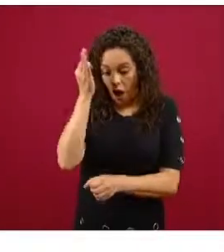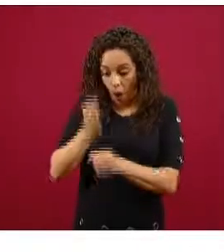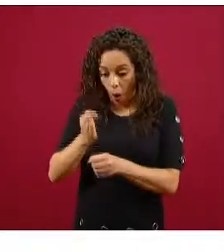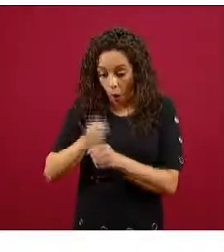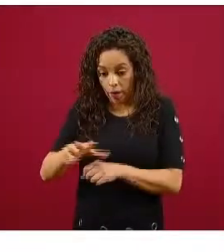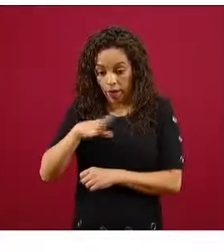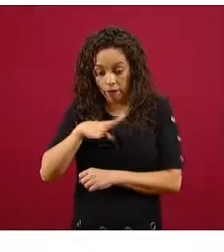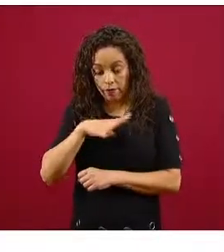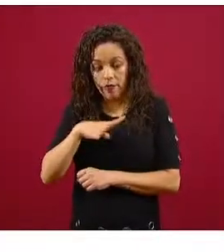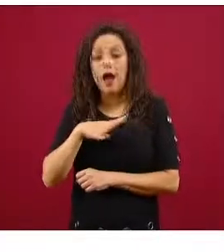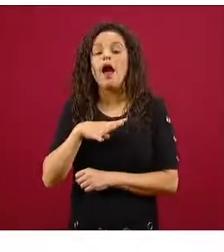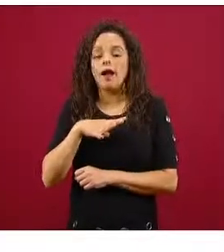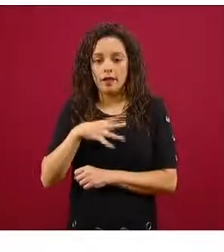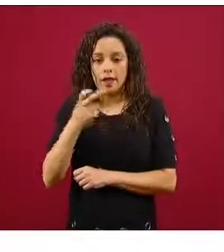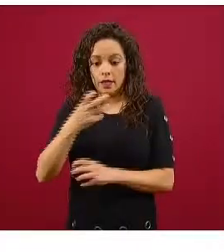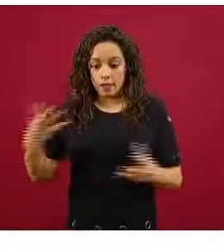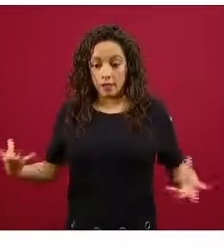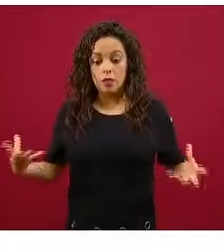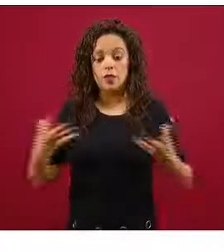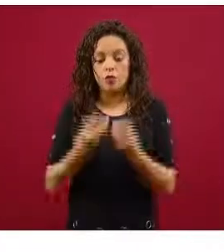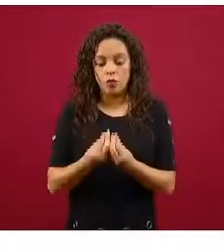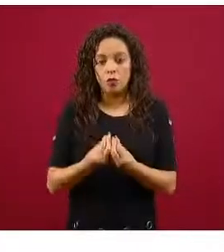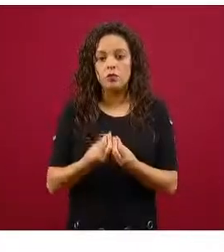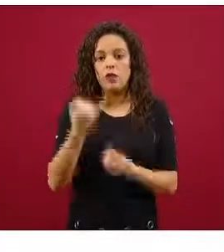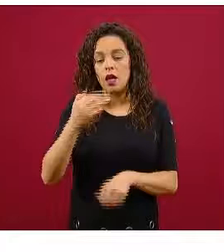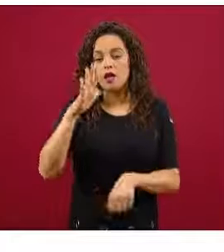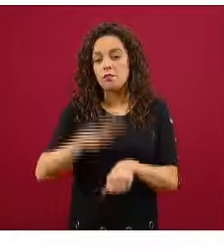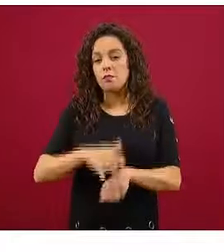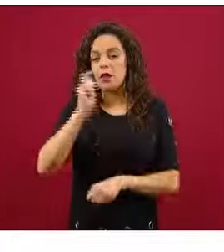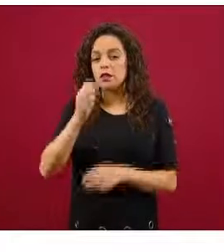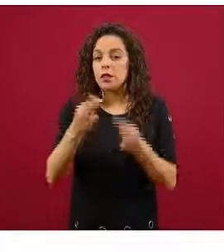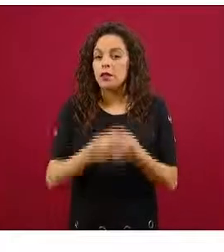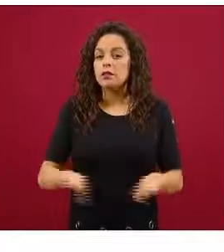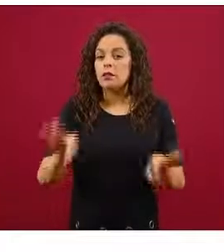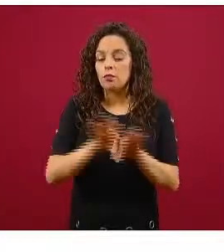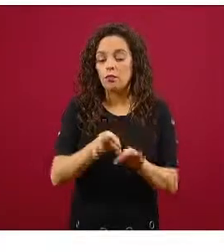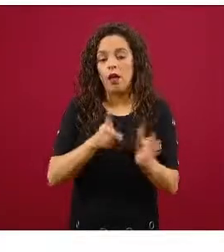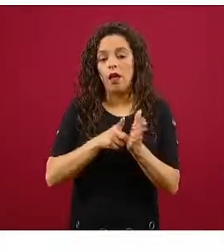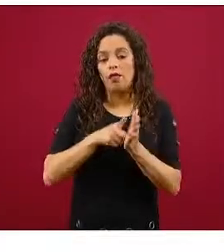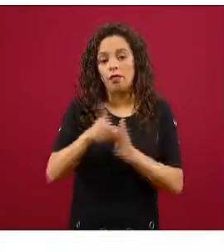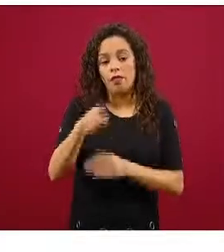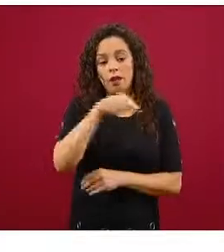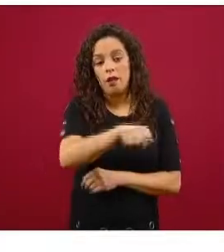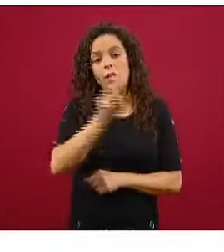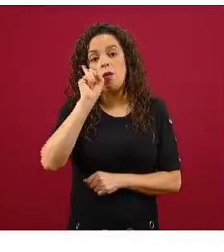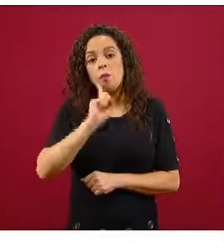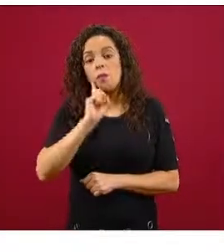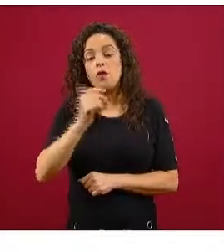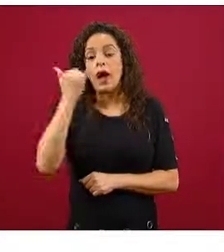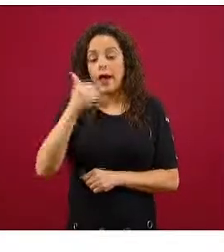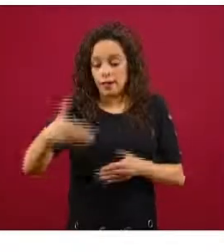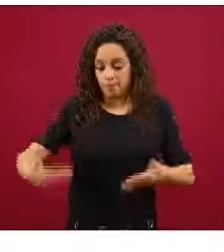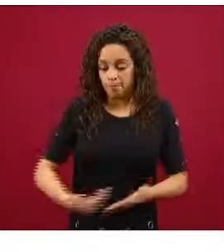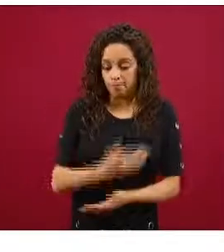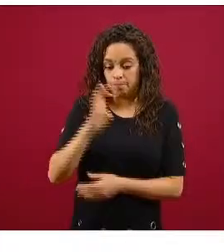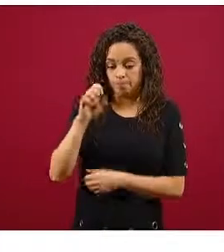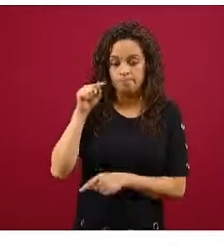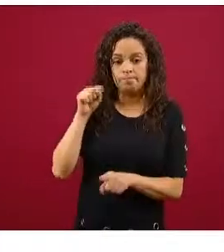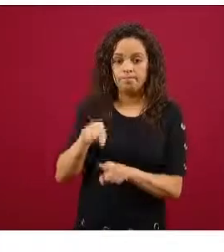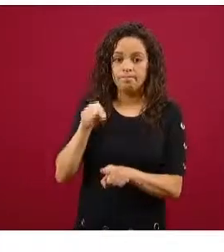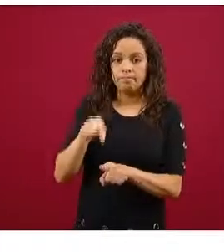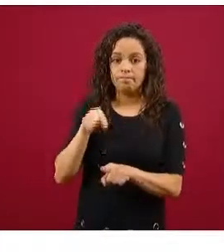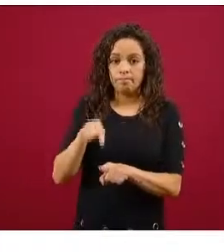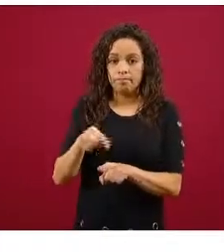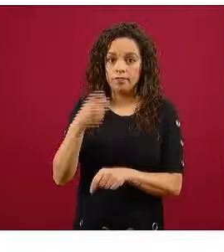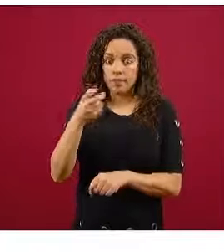sobre todo los derechos de las mujeres y de la persona recién nacida como un eje transversal en este